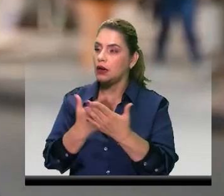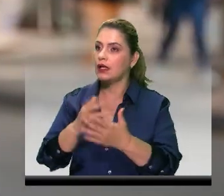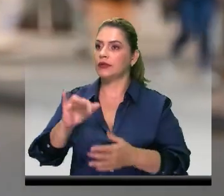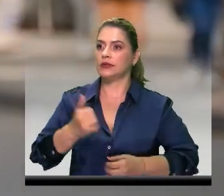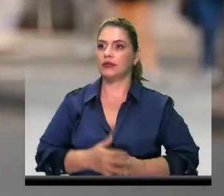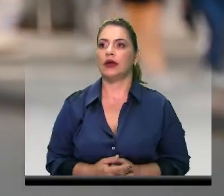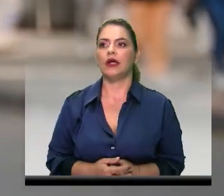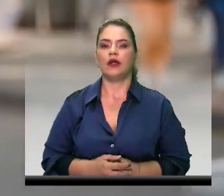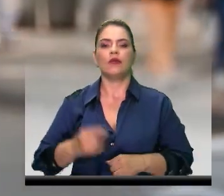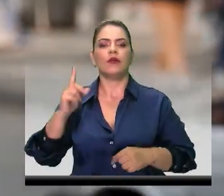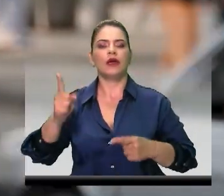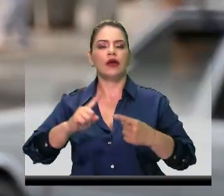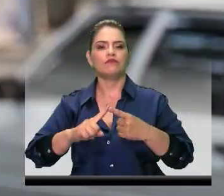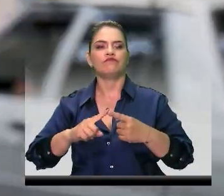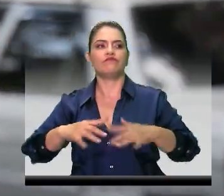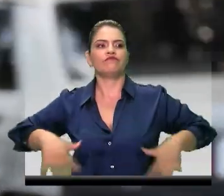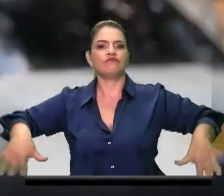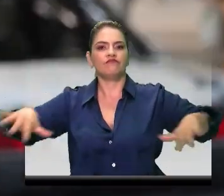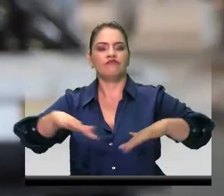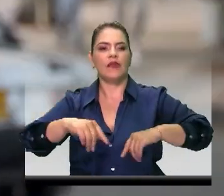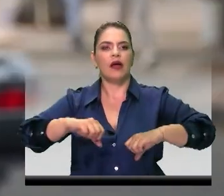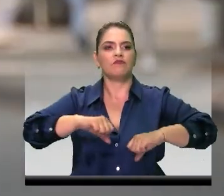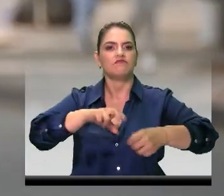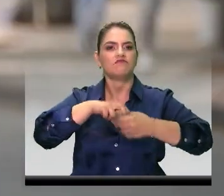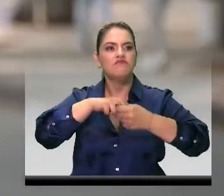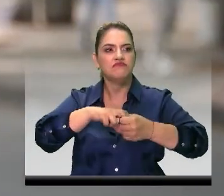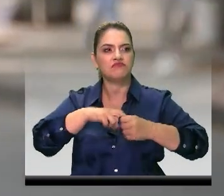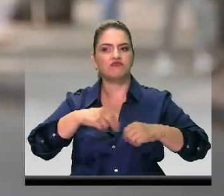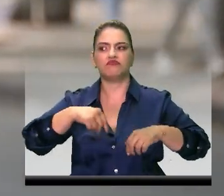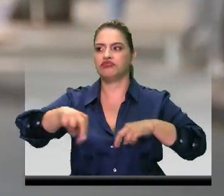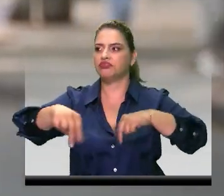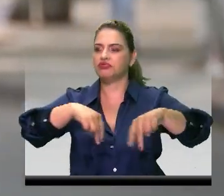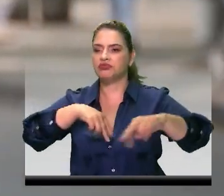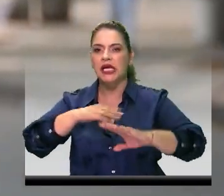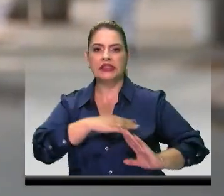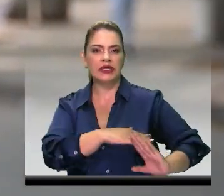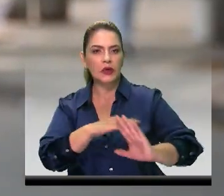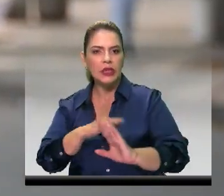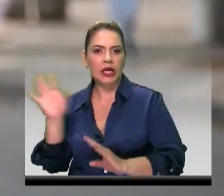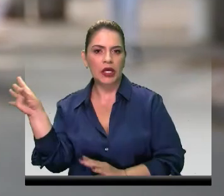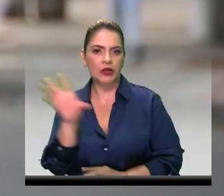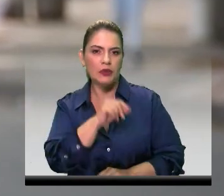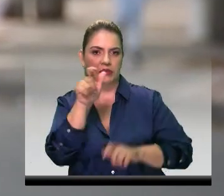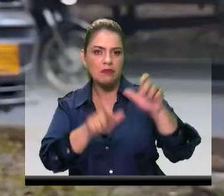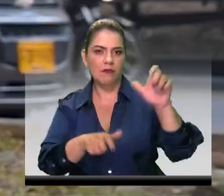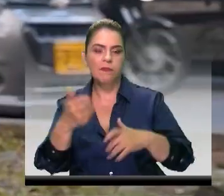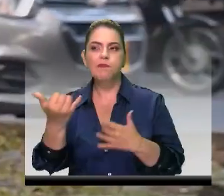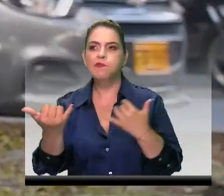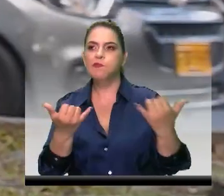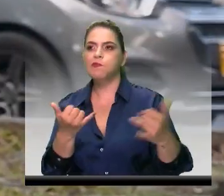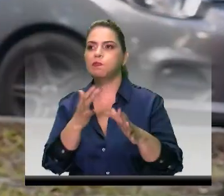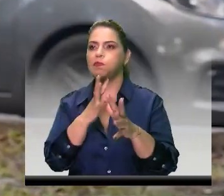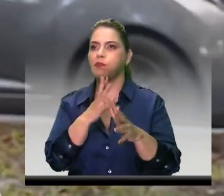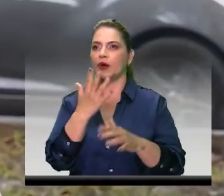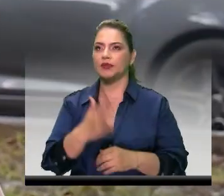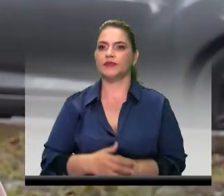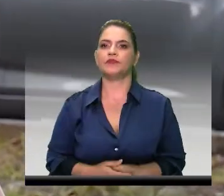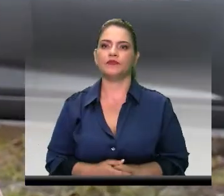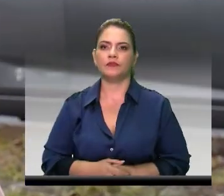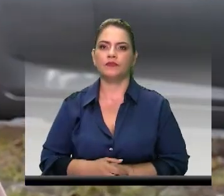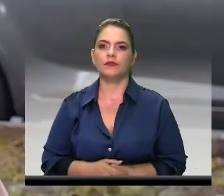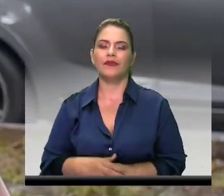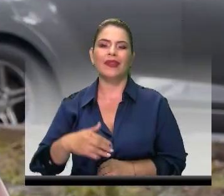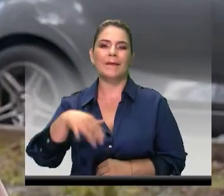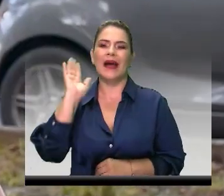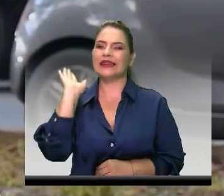una movilidad excelente y una seguridad para todos los itagüiseños. Más que todo por la seguridad de los